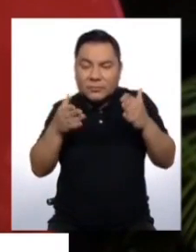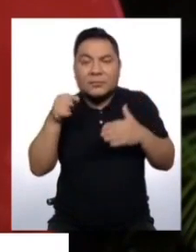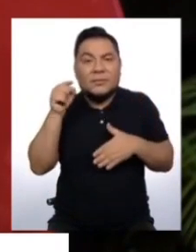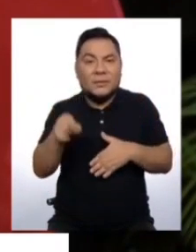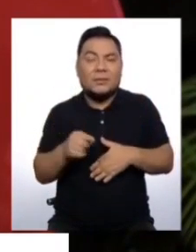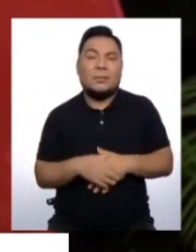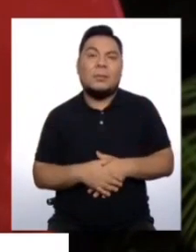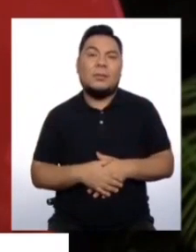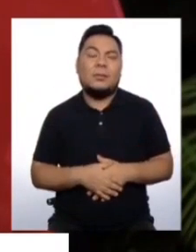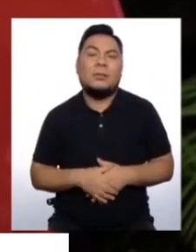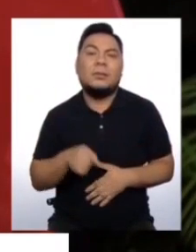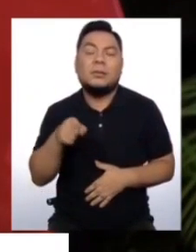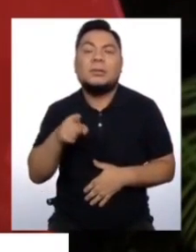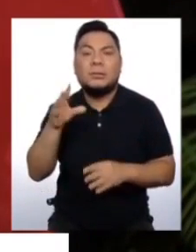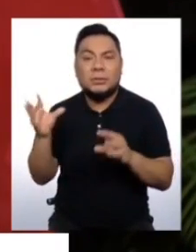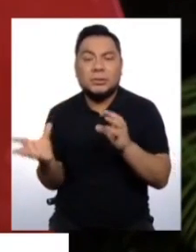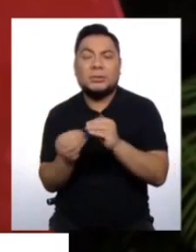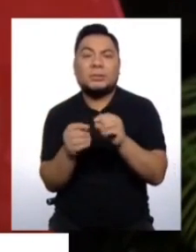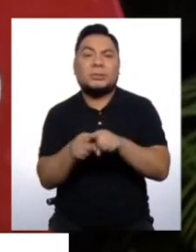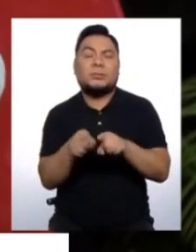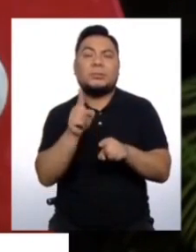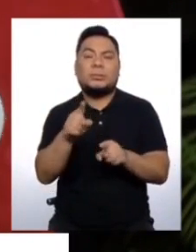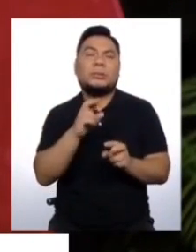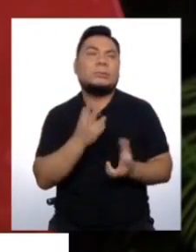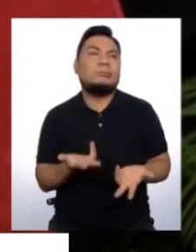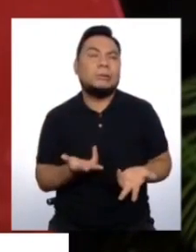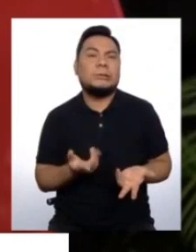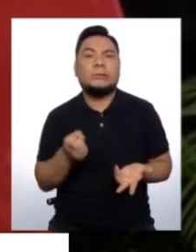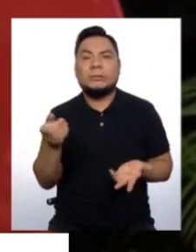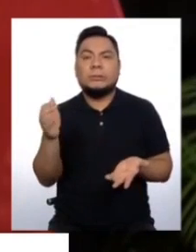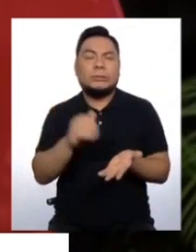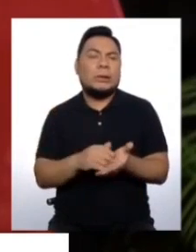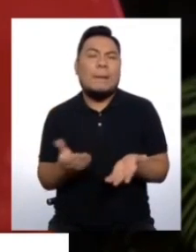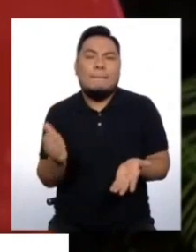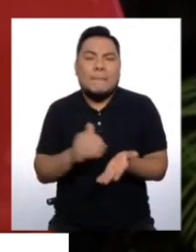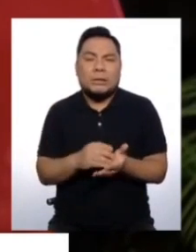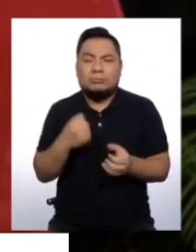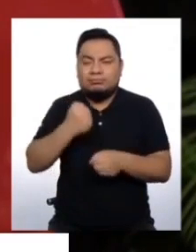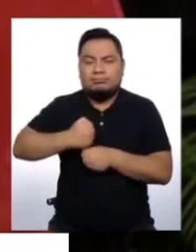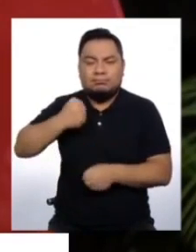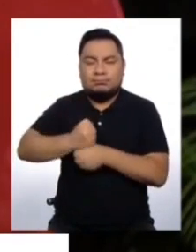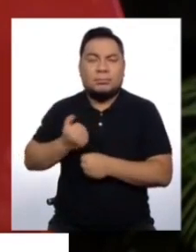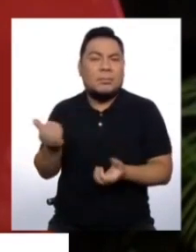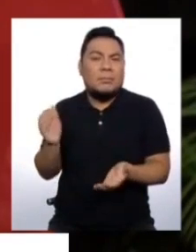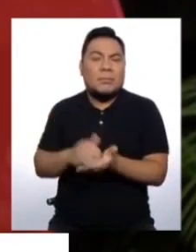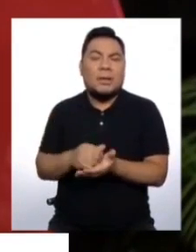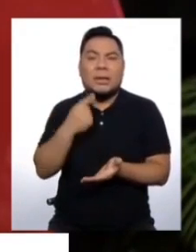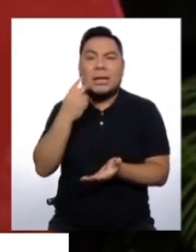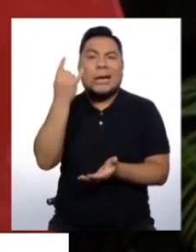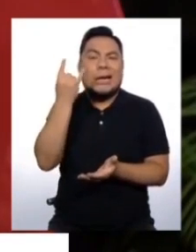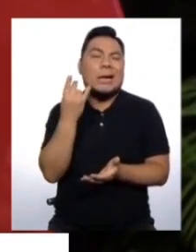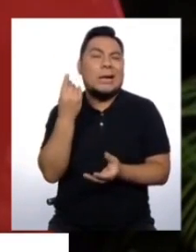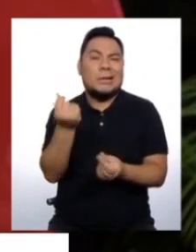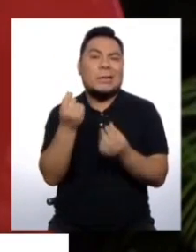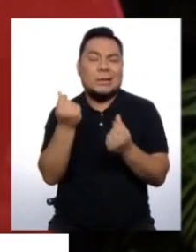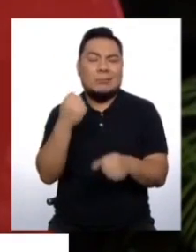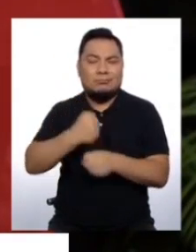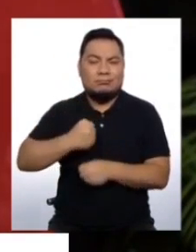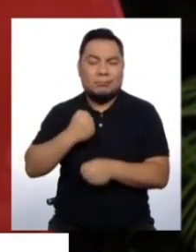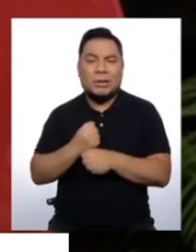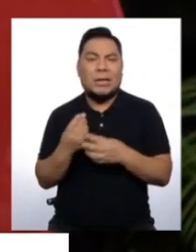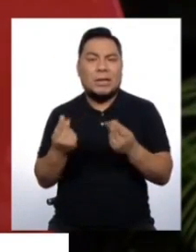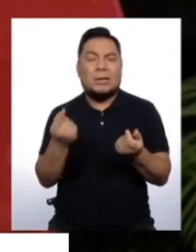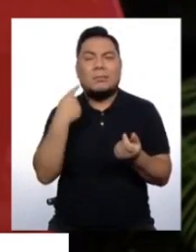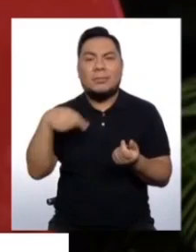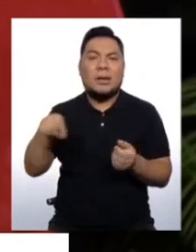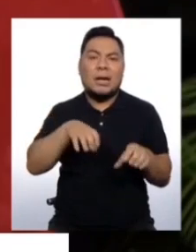eso y adicionalmente con una respuesta más amplia de la respuesta rápida, la primera respuesta